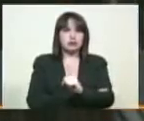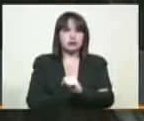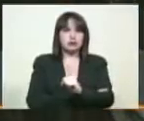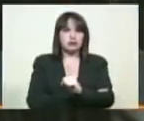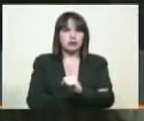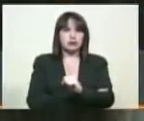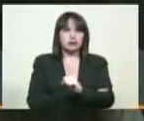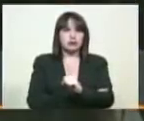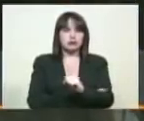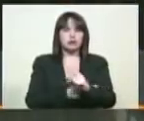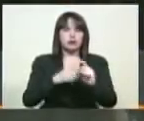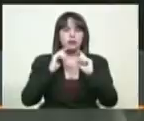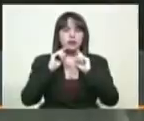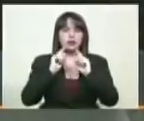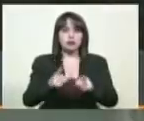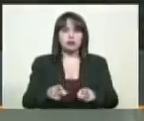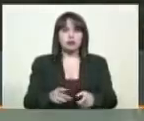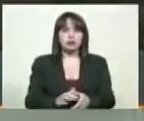transporte